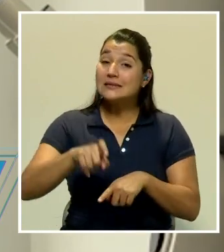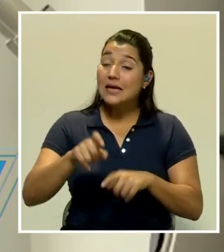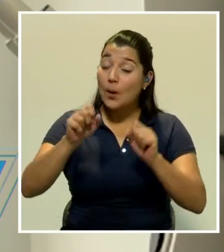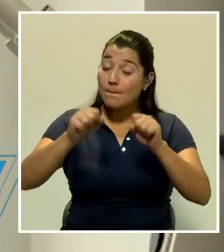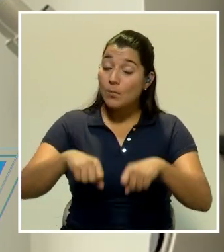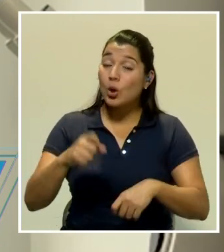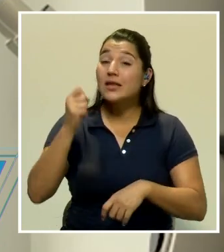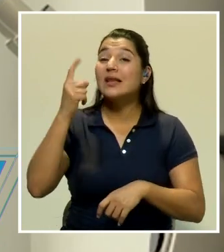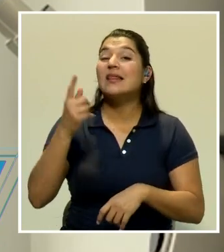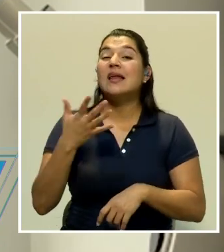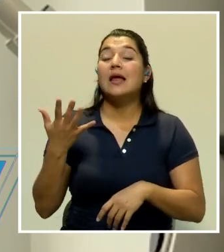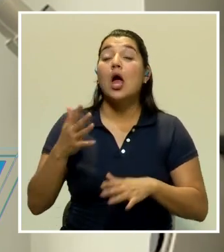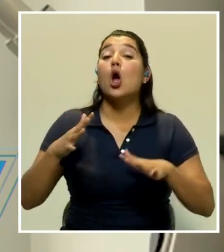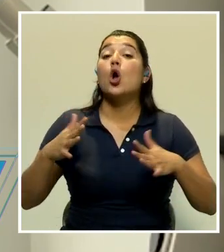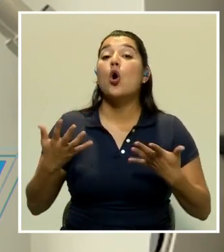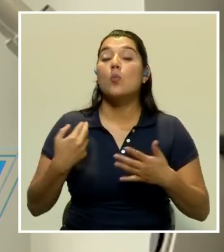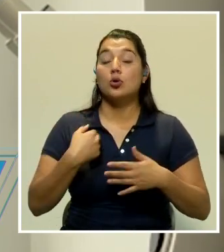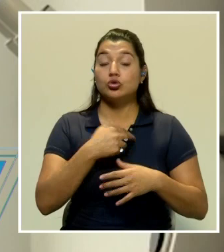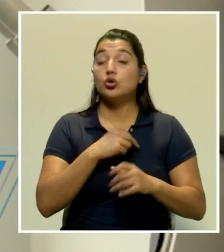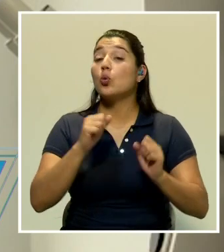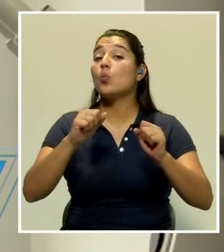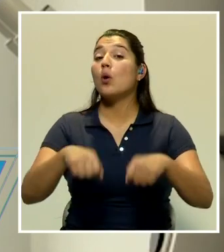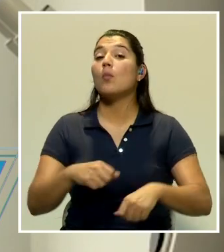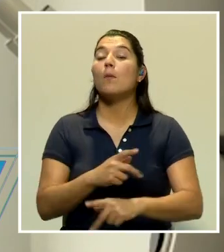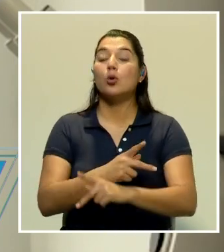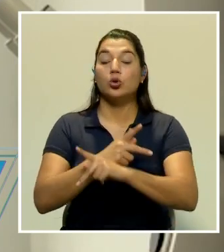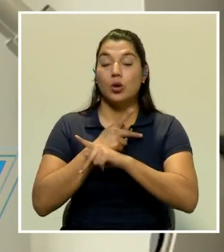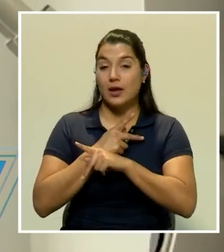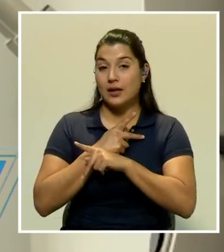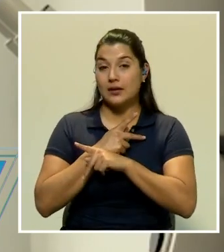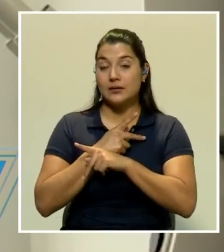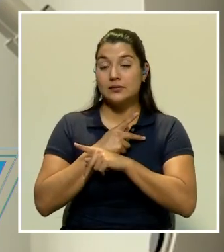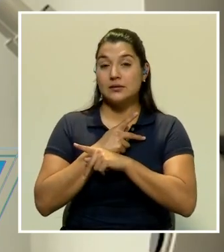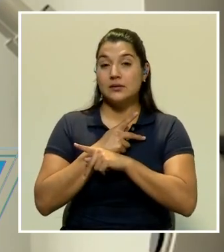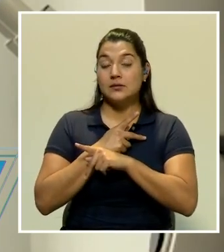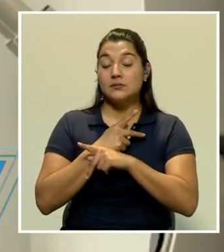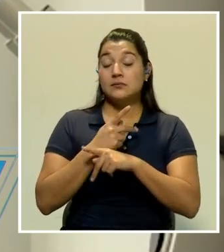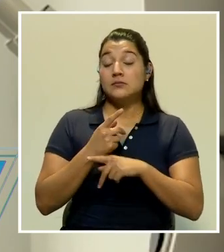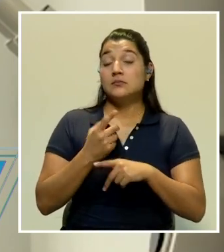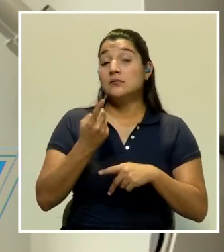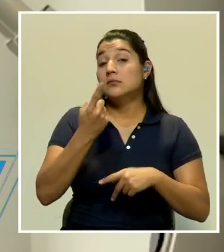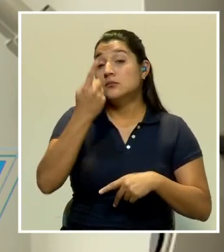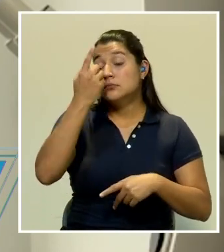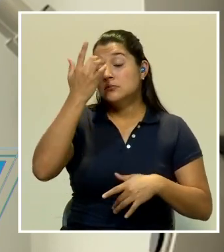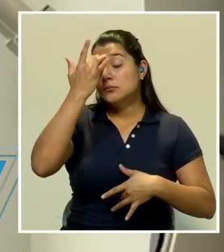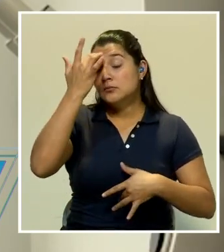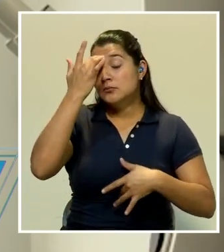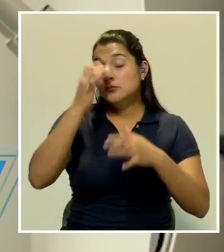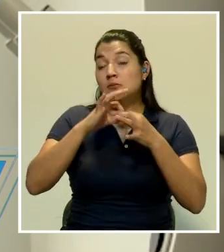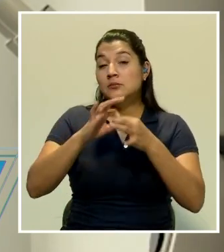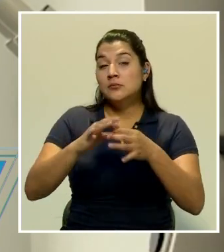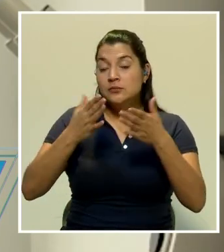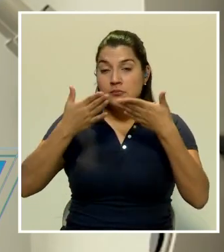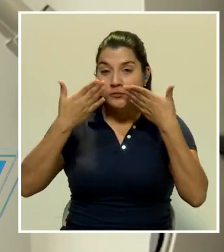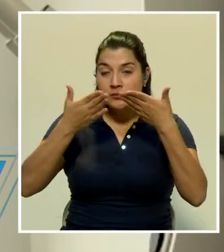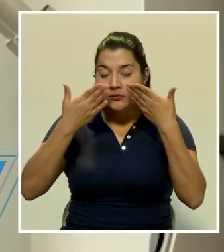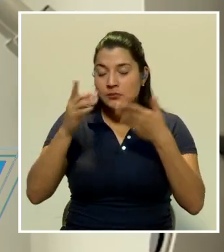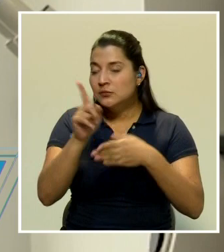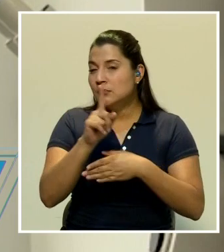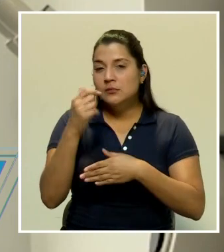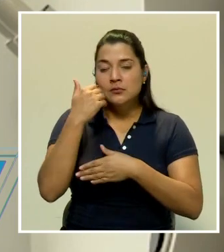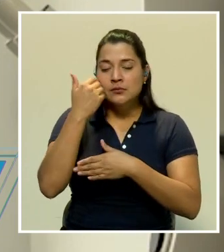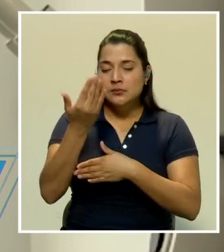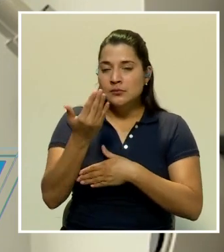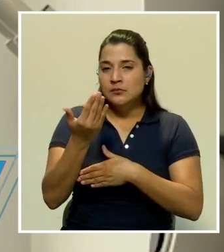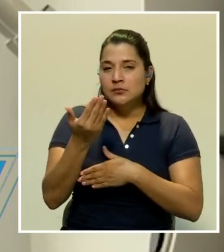entender cómo vamos a poder proteger una enfermedad respiratoria. Esto no es fácil.